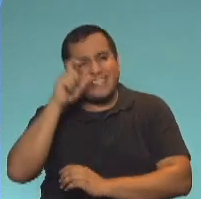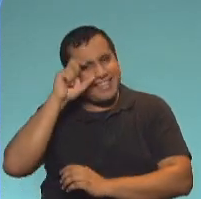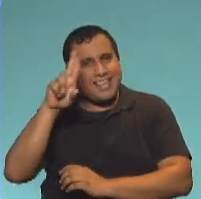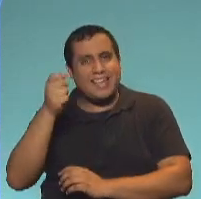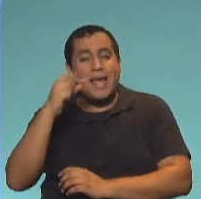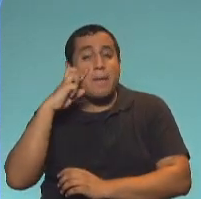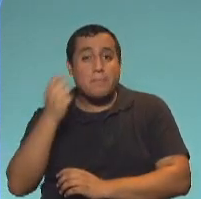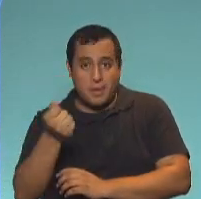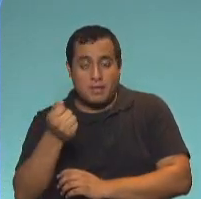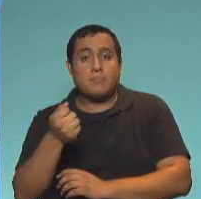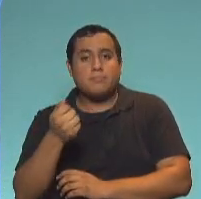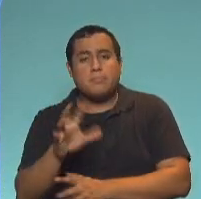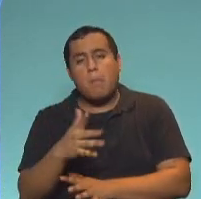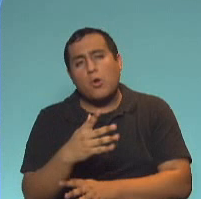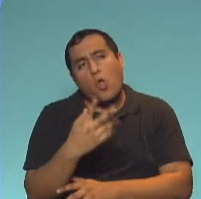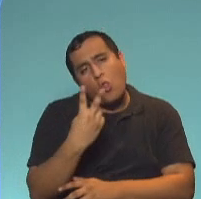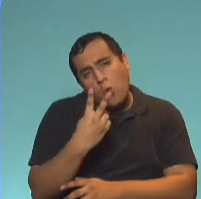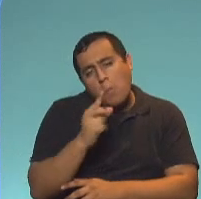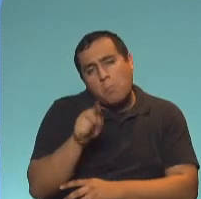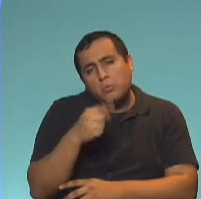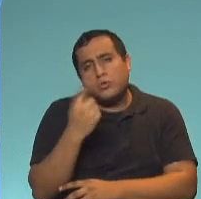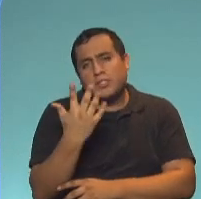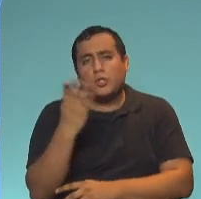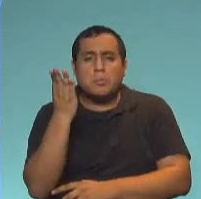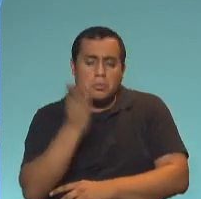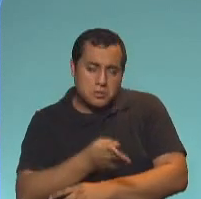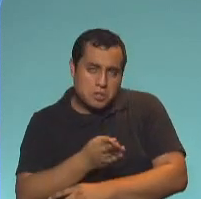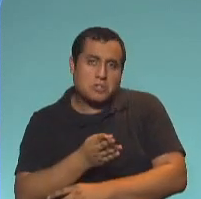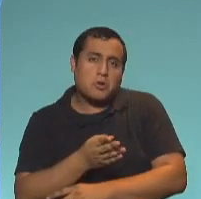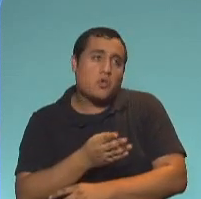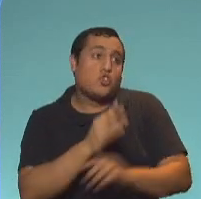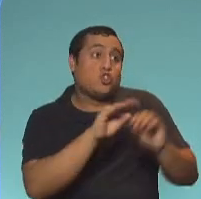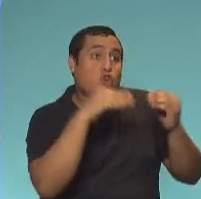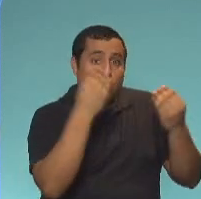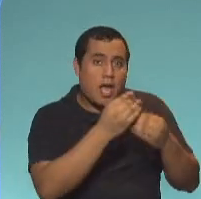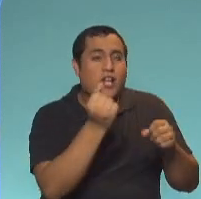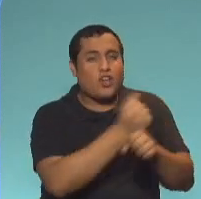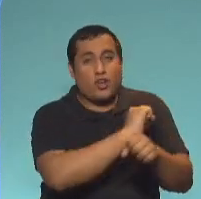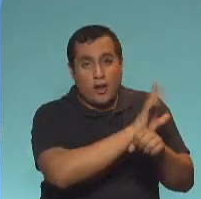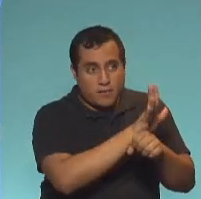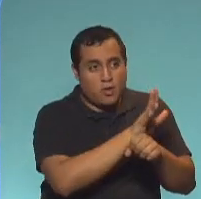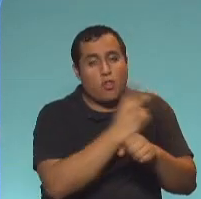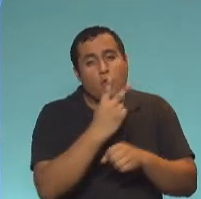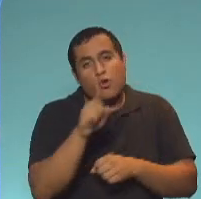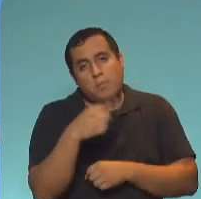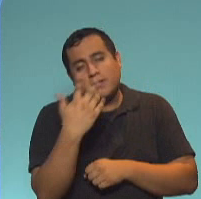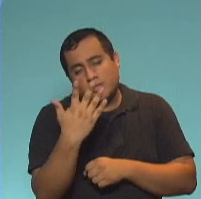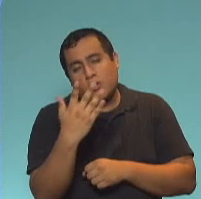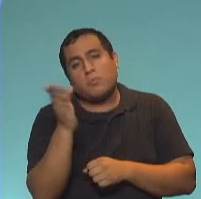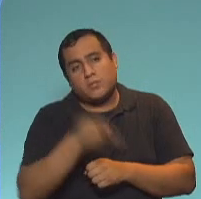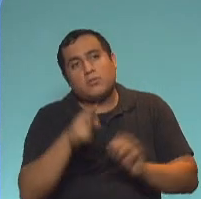significa alrededor de un 2.5 por ciento de los pacientes activos internados en terapia